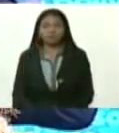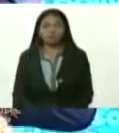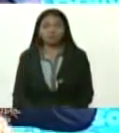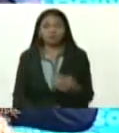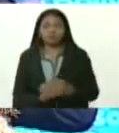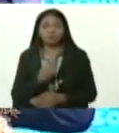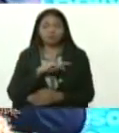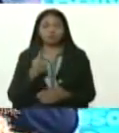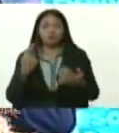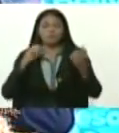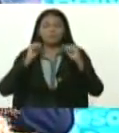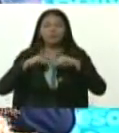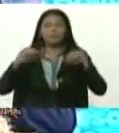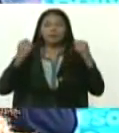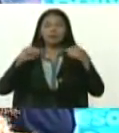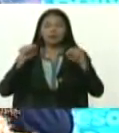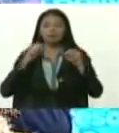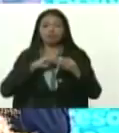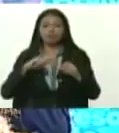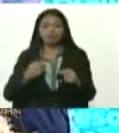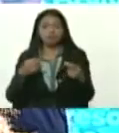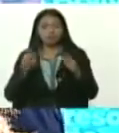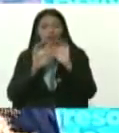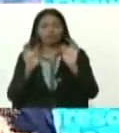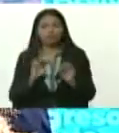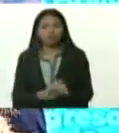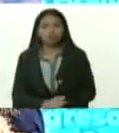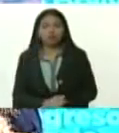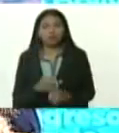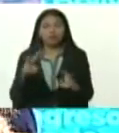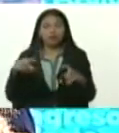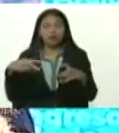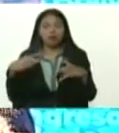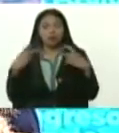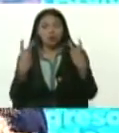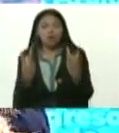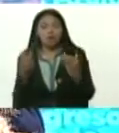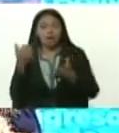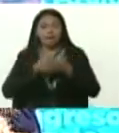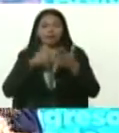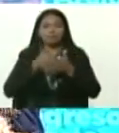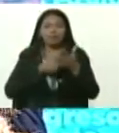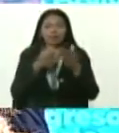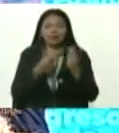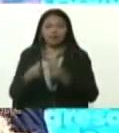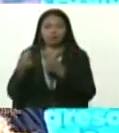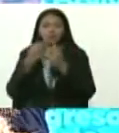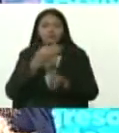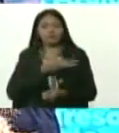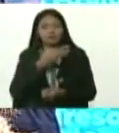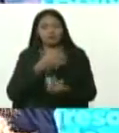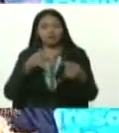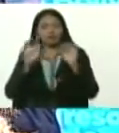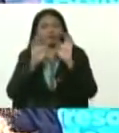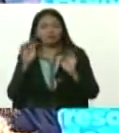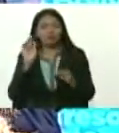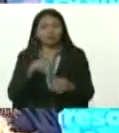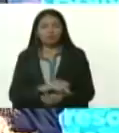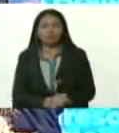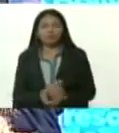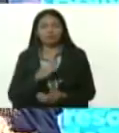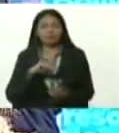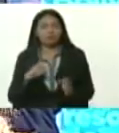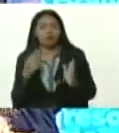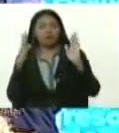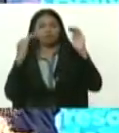nos estamos preparando para las nuevas batallas económicas, sociales, para atender